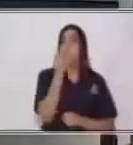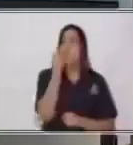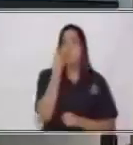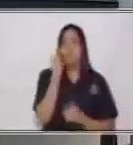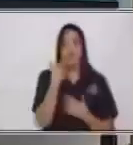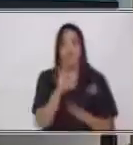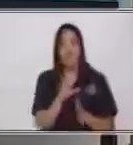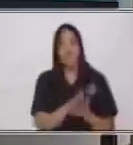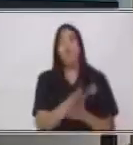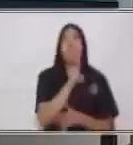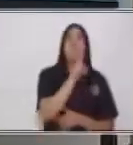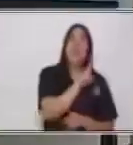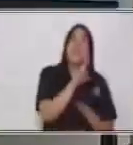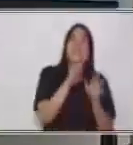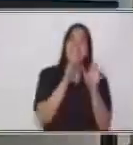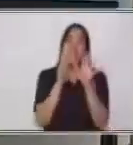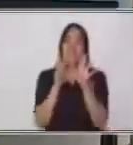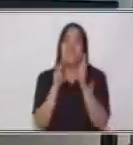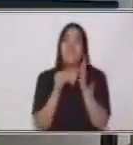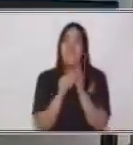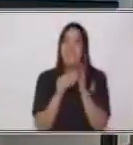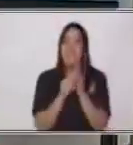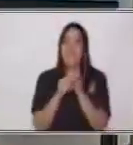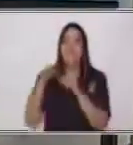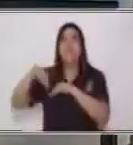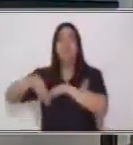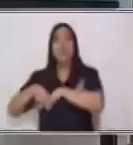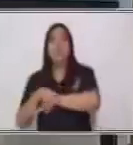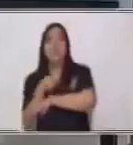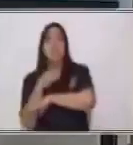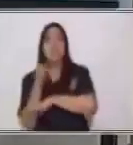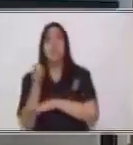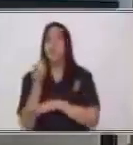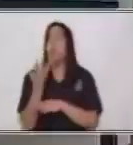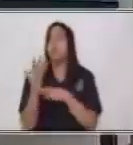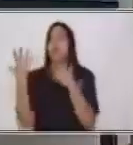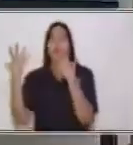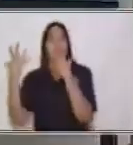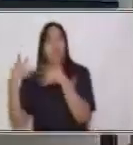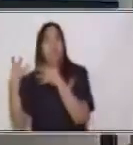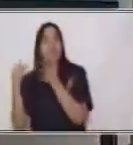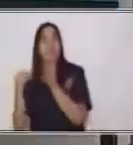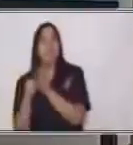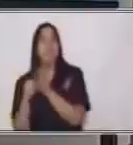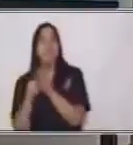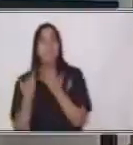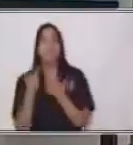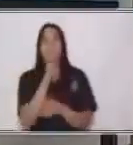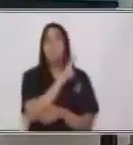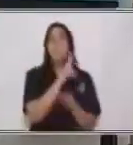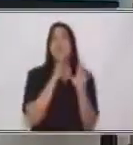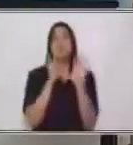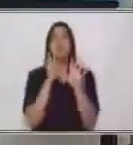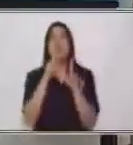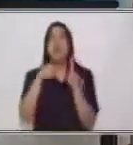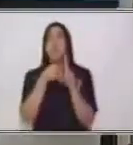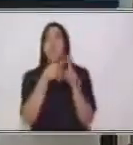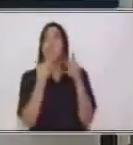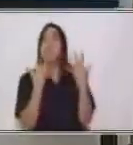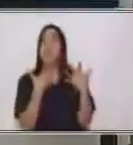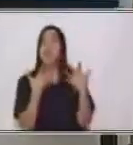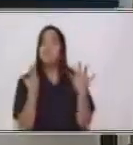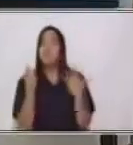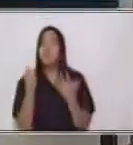leer, 28 quetzales. Y los calcetines ¿cuánto valen? 10. 28 más 10, vamos